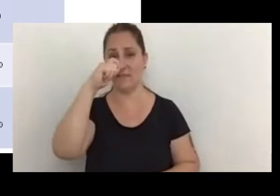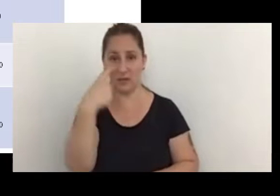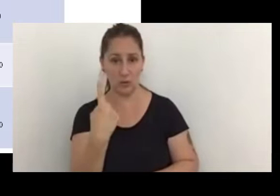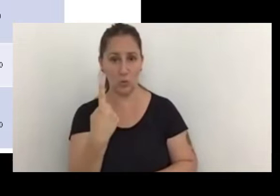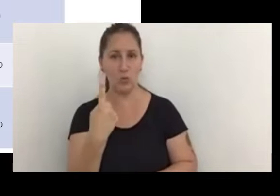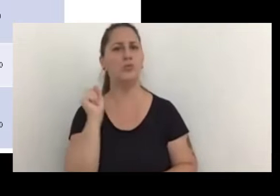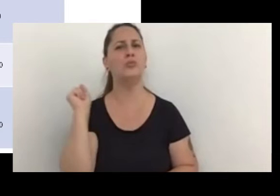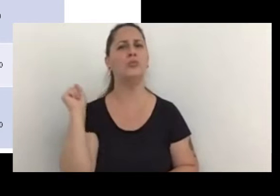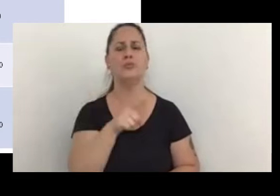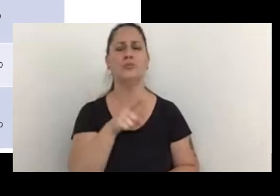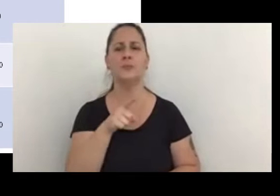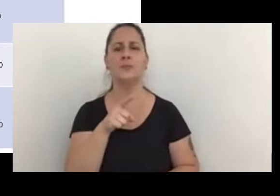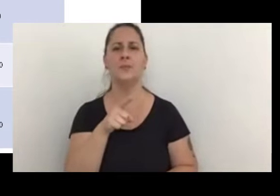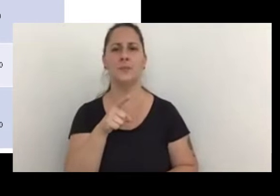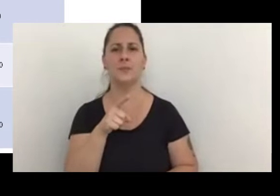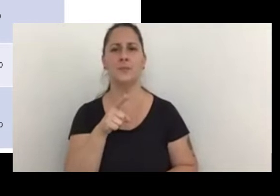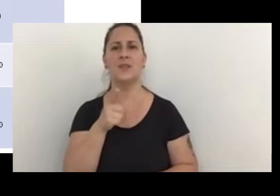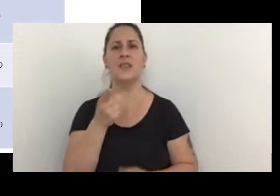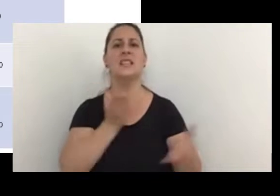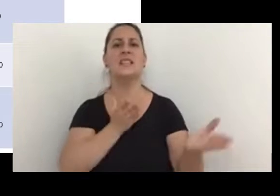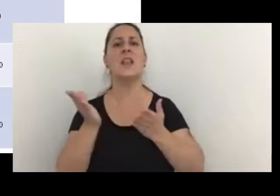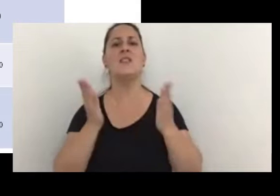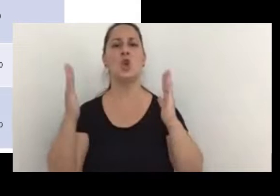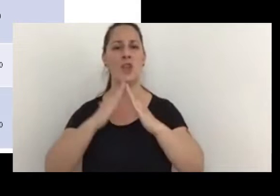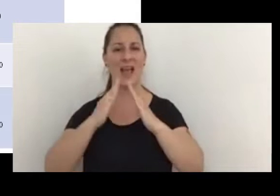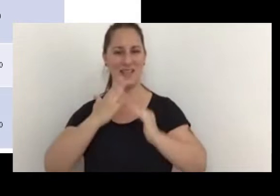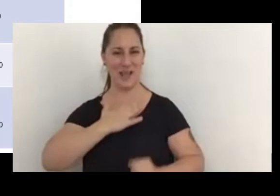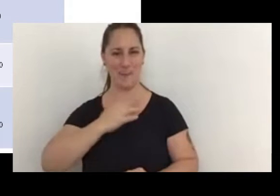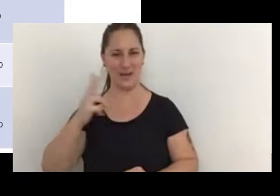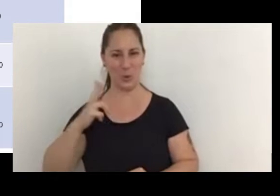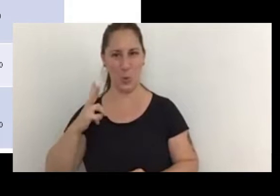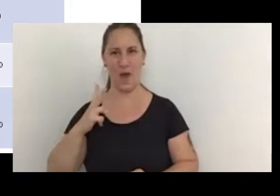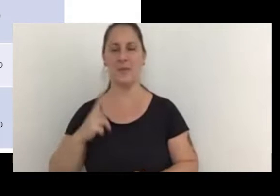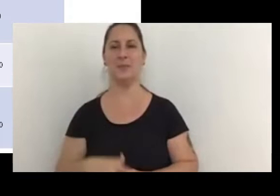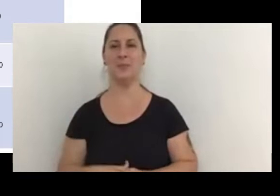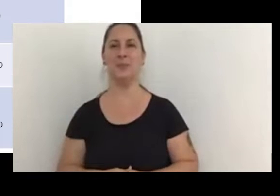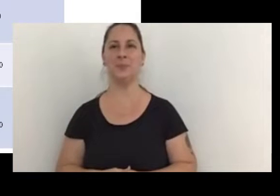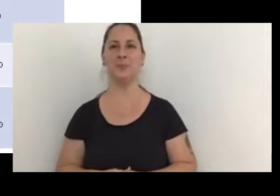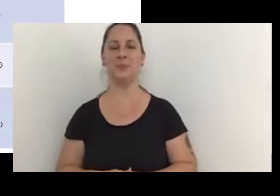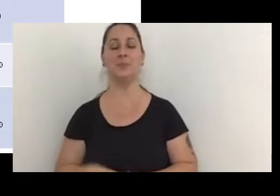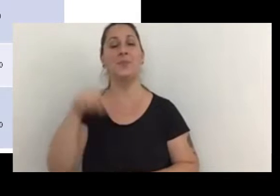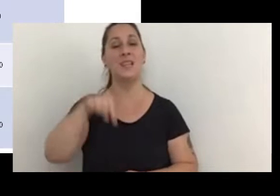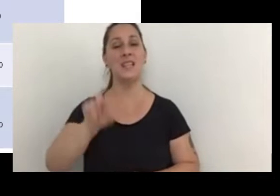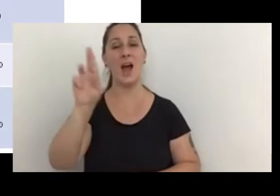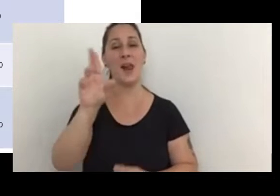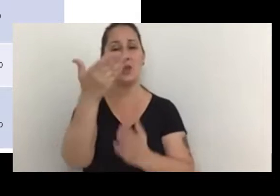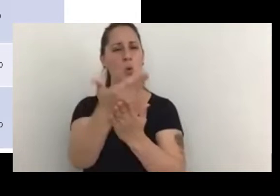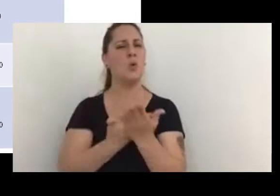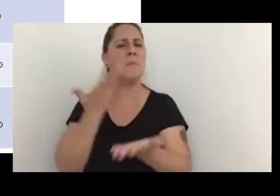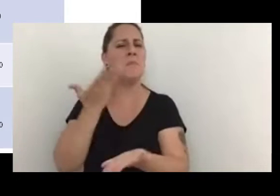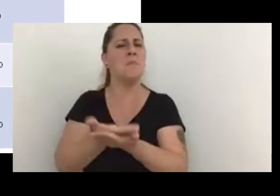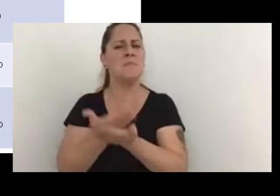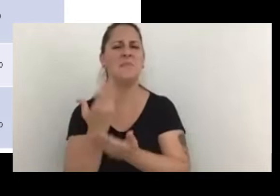las, digamos, de servicio de casas particulares. Esta resolución lo que plantea, y que yo